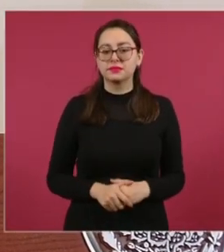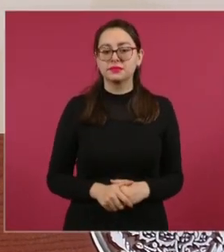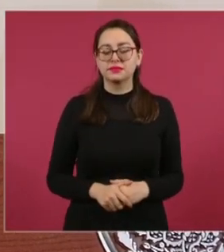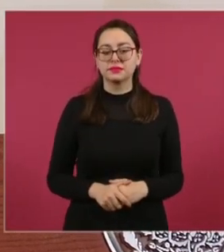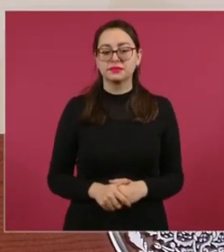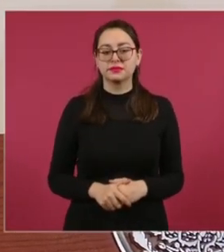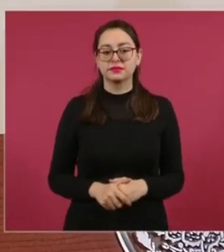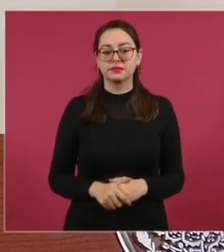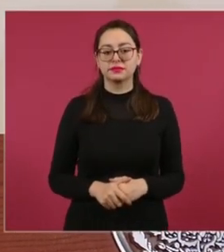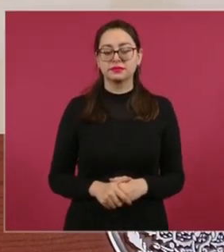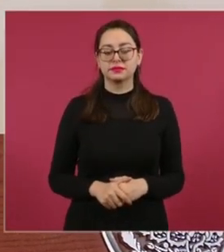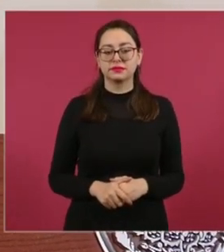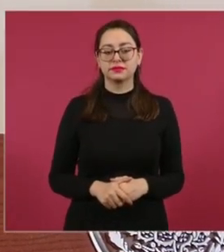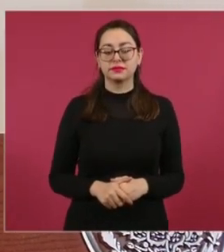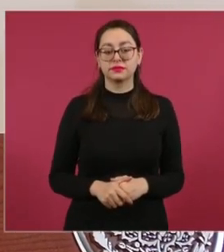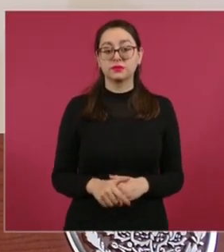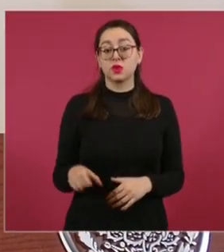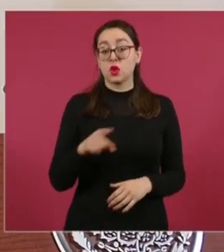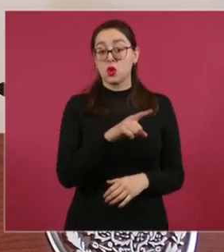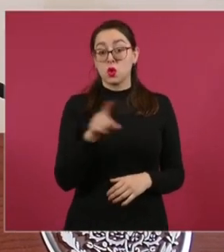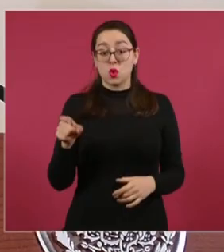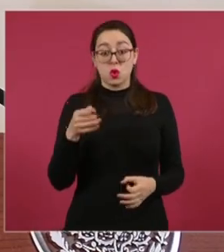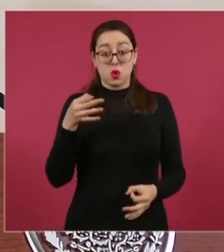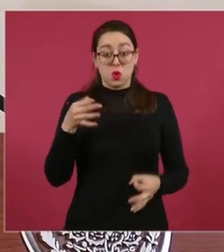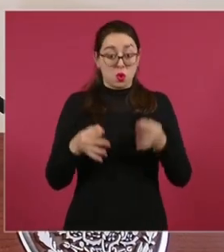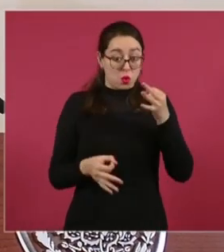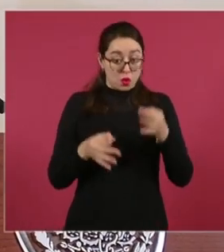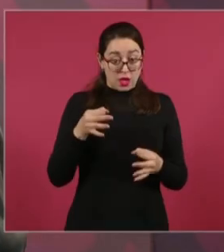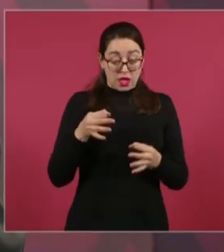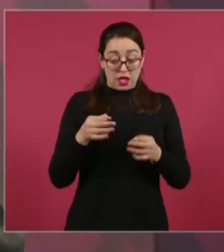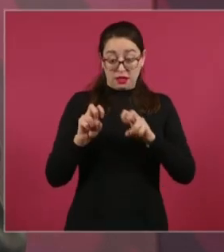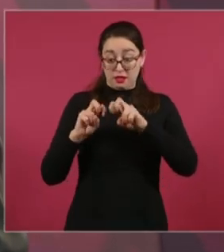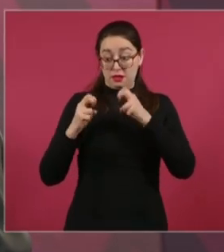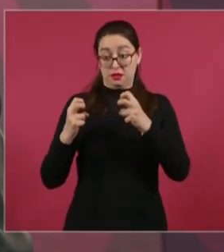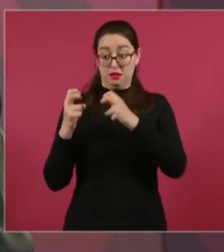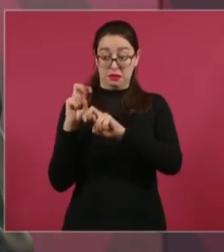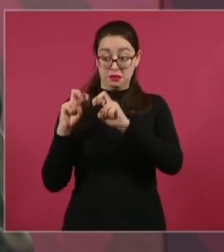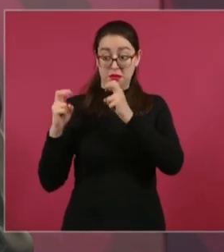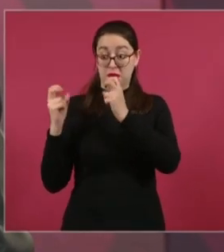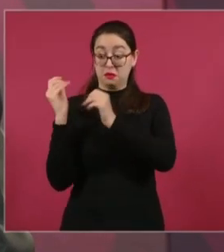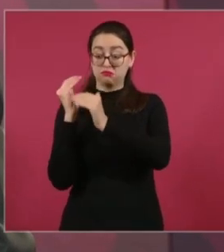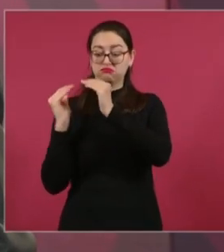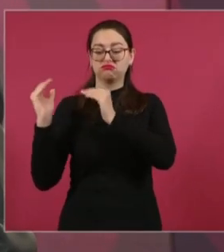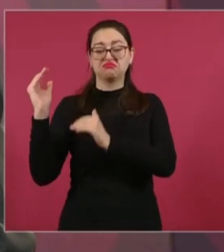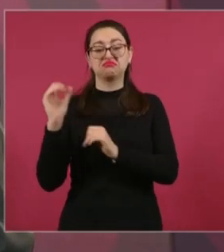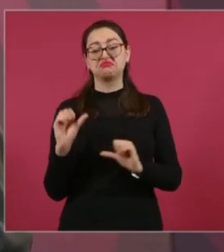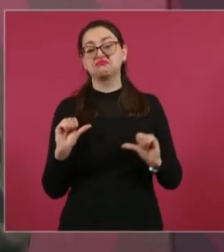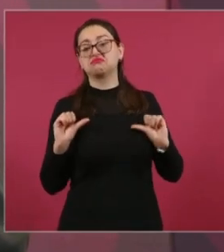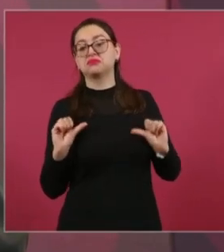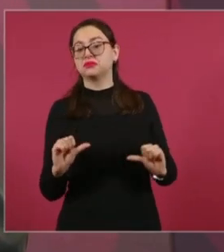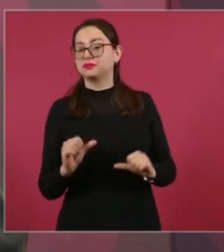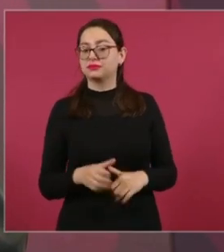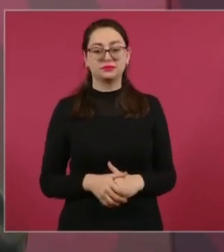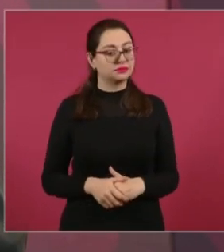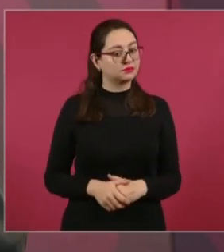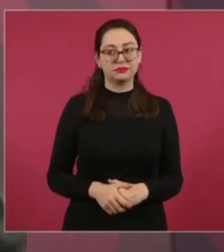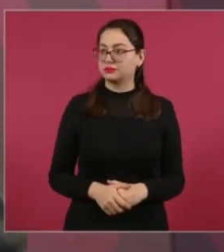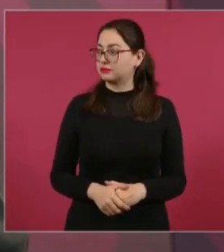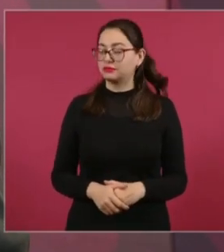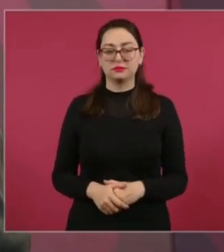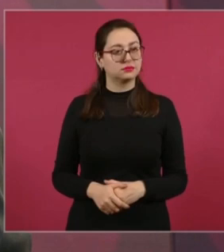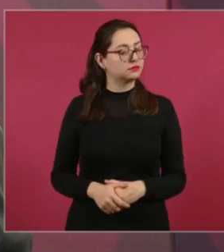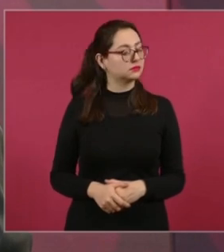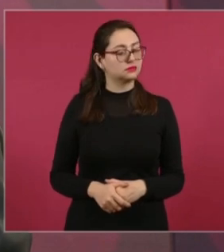los magistrados, los ministros, que son intocables. Ya se acabó el tiempo